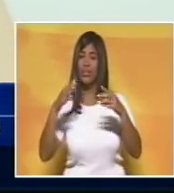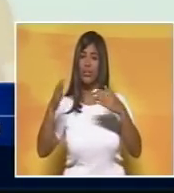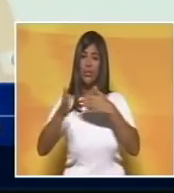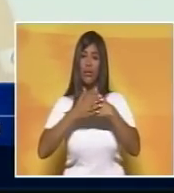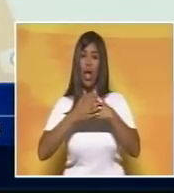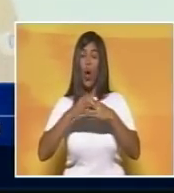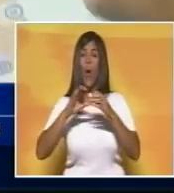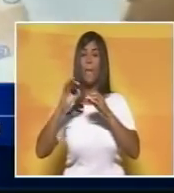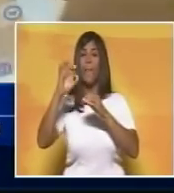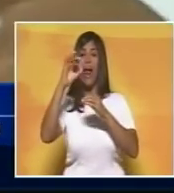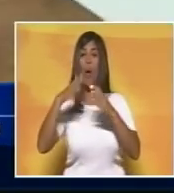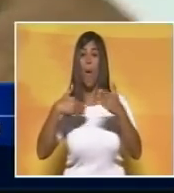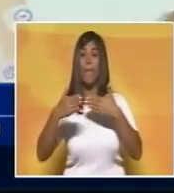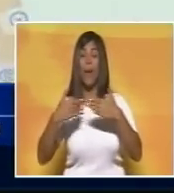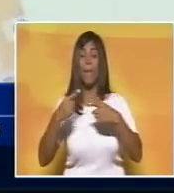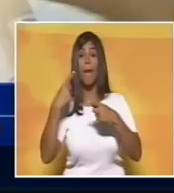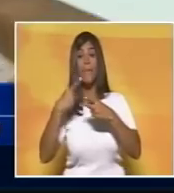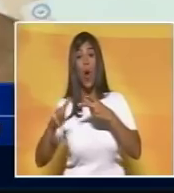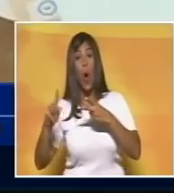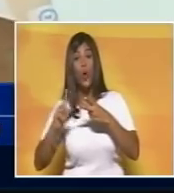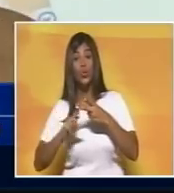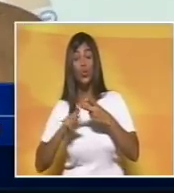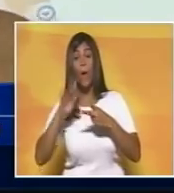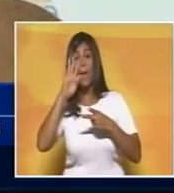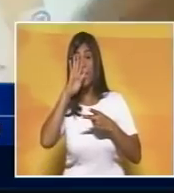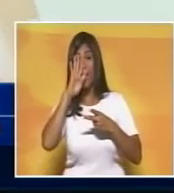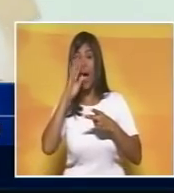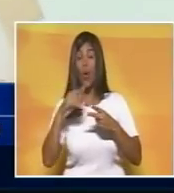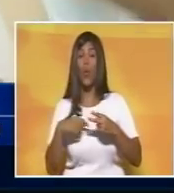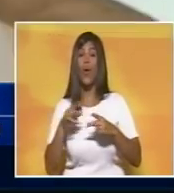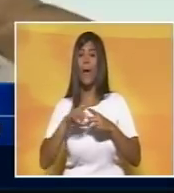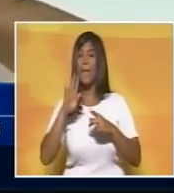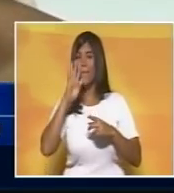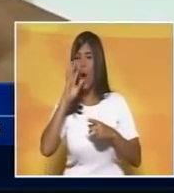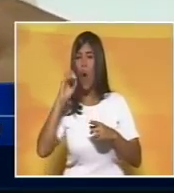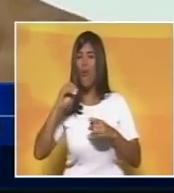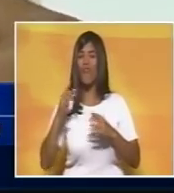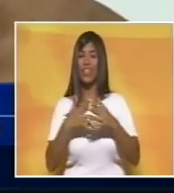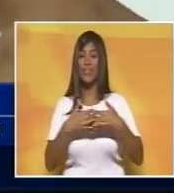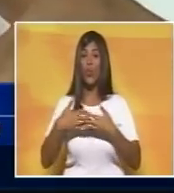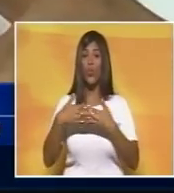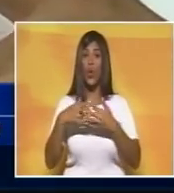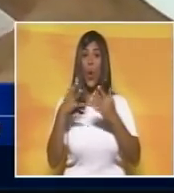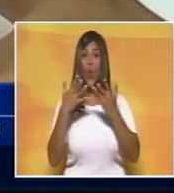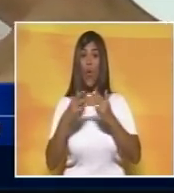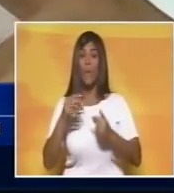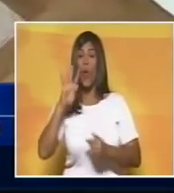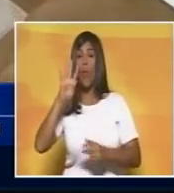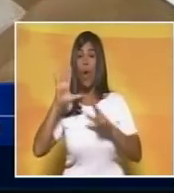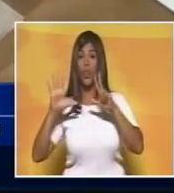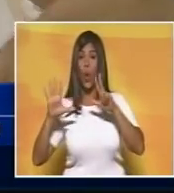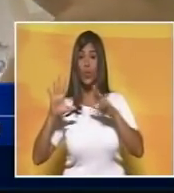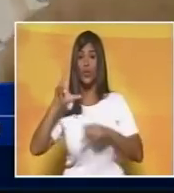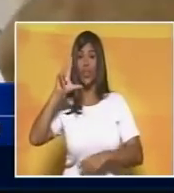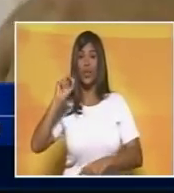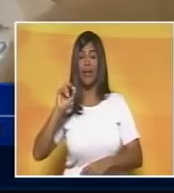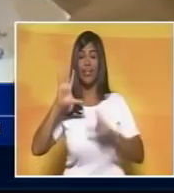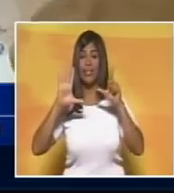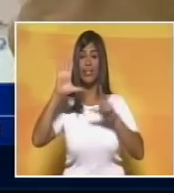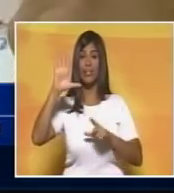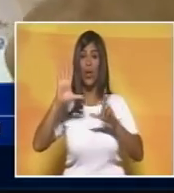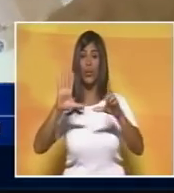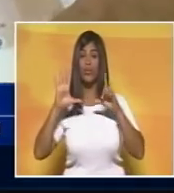cuenta de Banesco Panamá, pero hay una cuenta del Bank of America, número 48 30